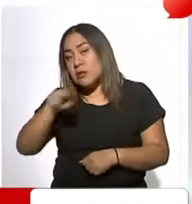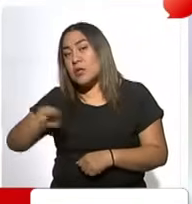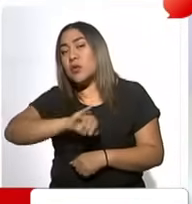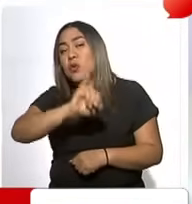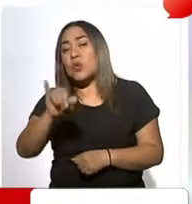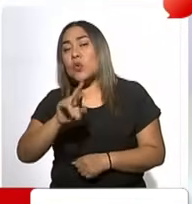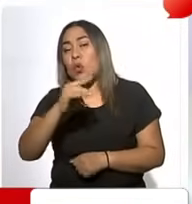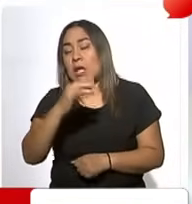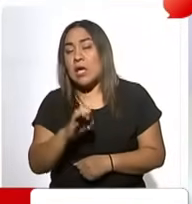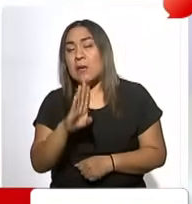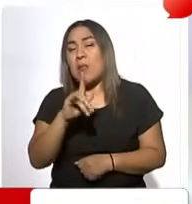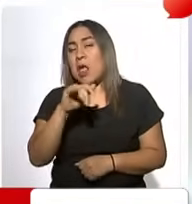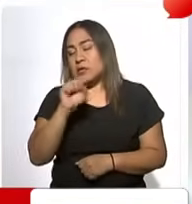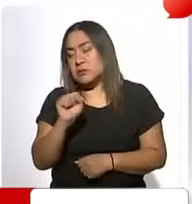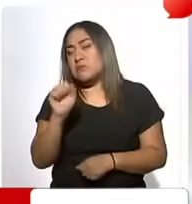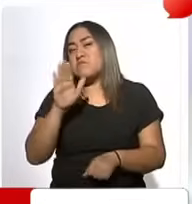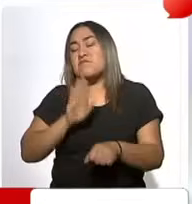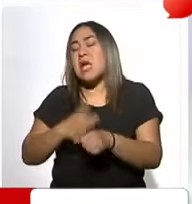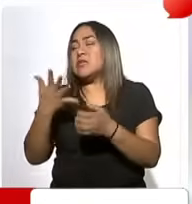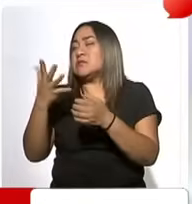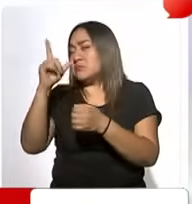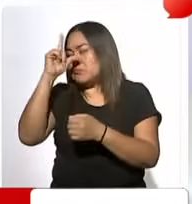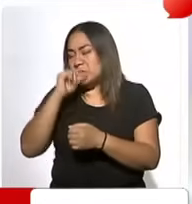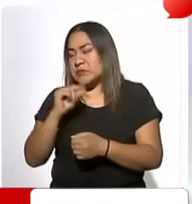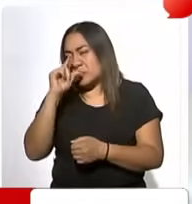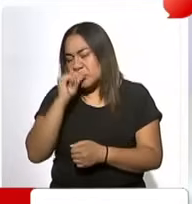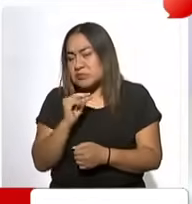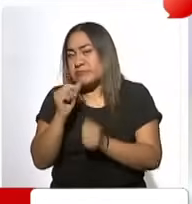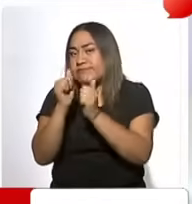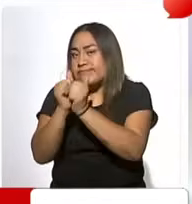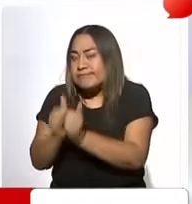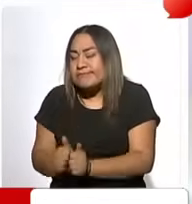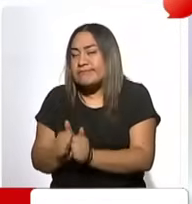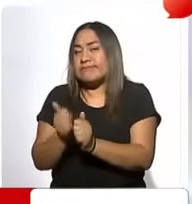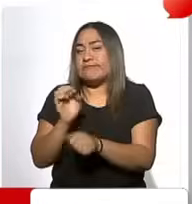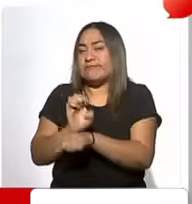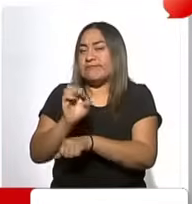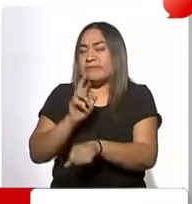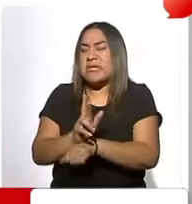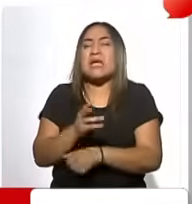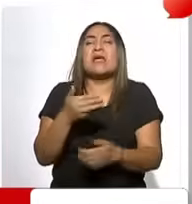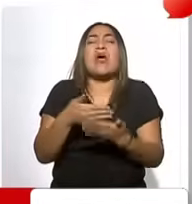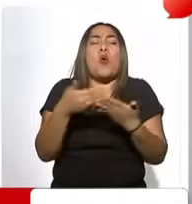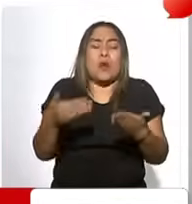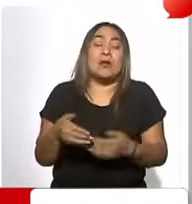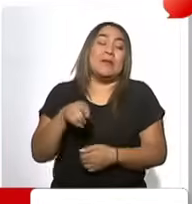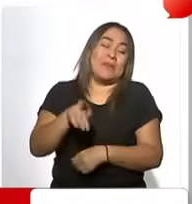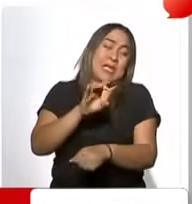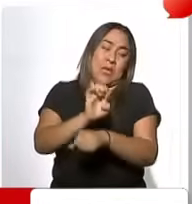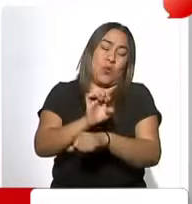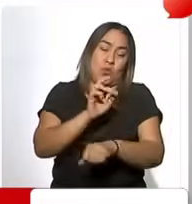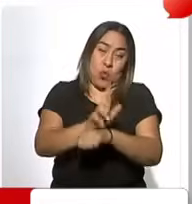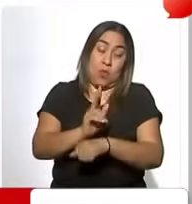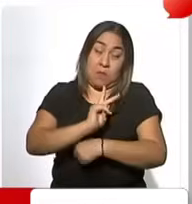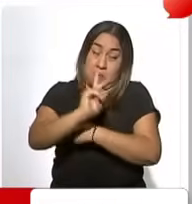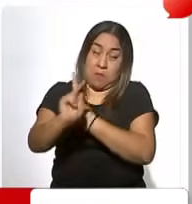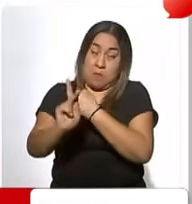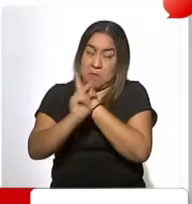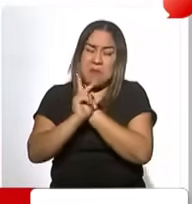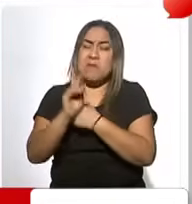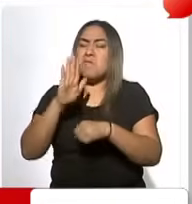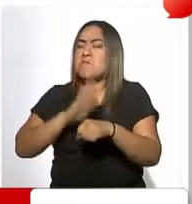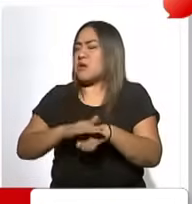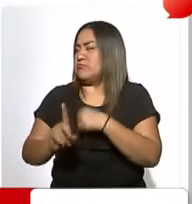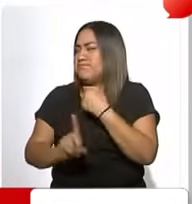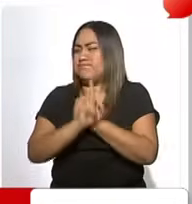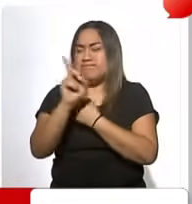espinel en este asunto Pero qué sacan entonces sostener estos beneficios el Ecuador hoy por hoy es el país más violento